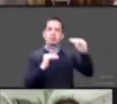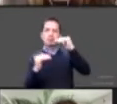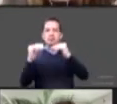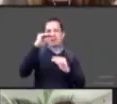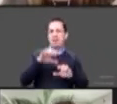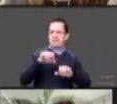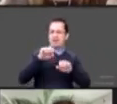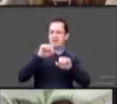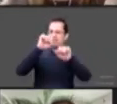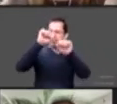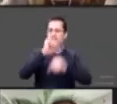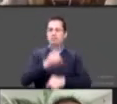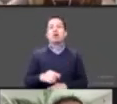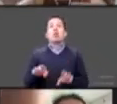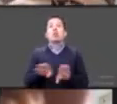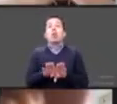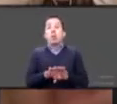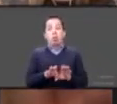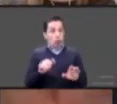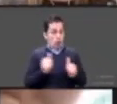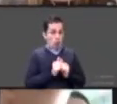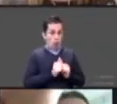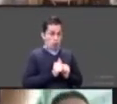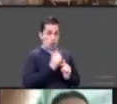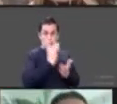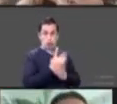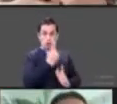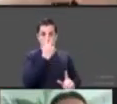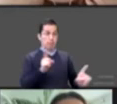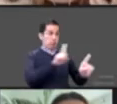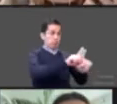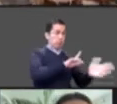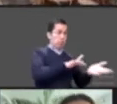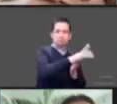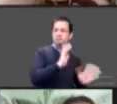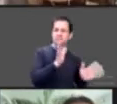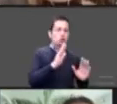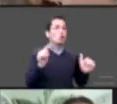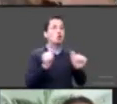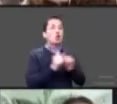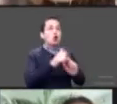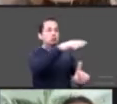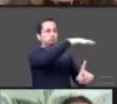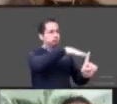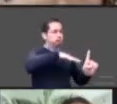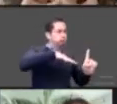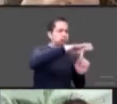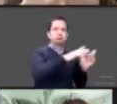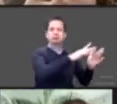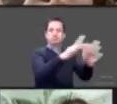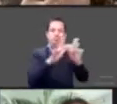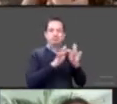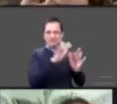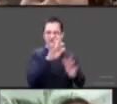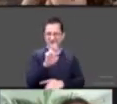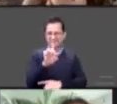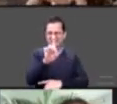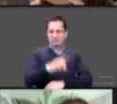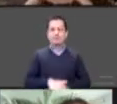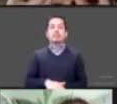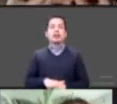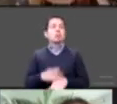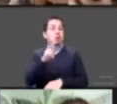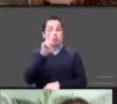de una red. Porque así como suenan en los libros, los derechos son interdependientes y están unidos los unos con los